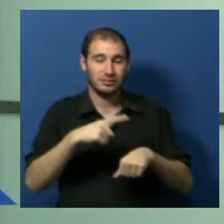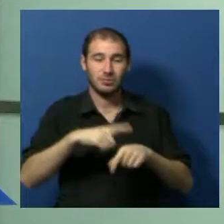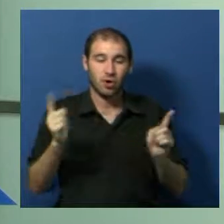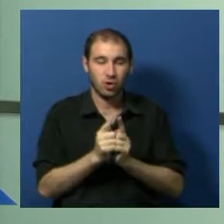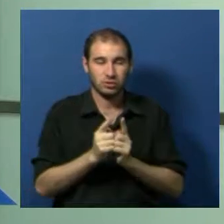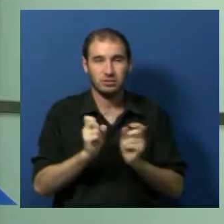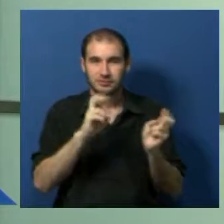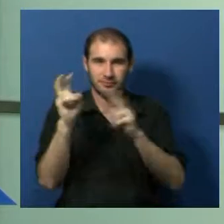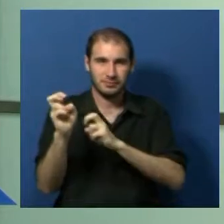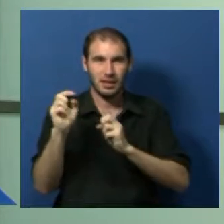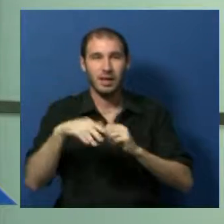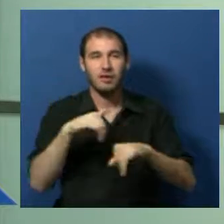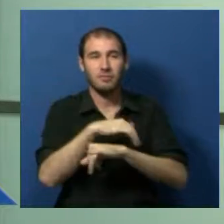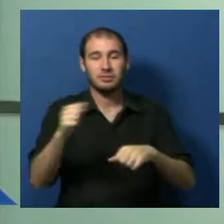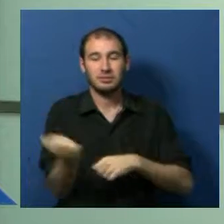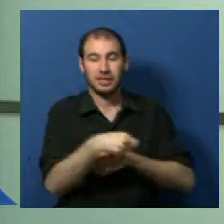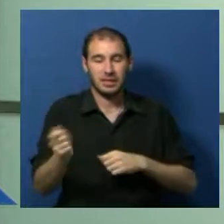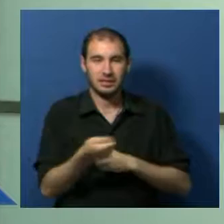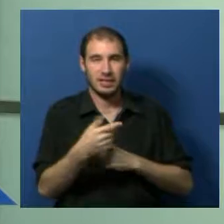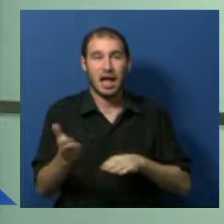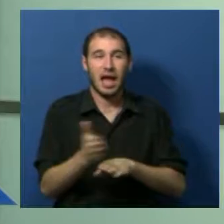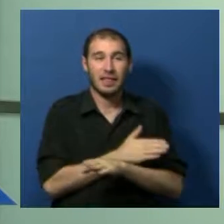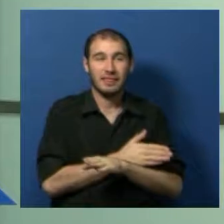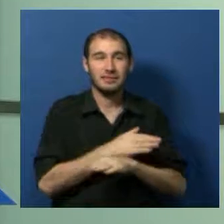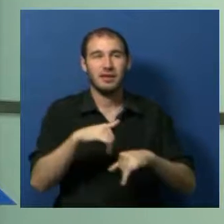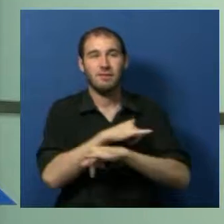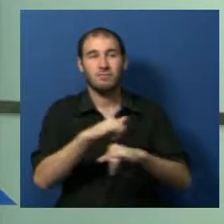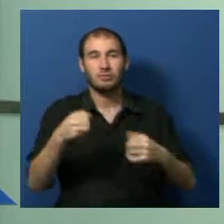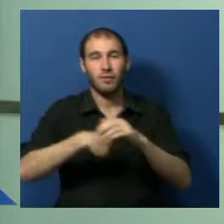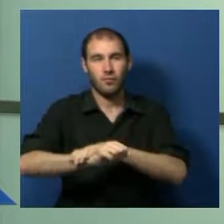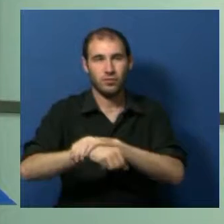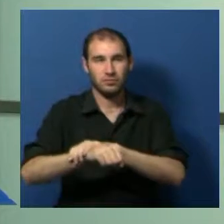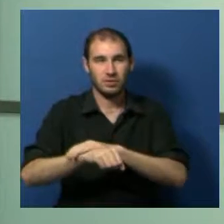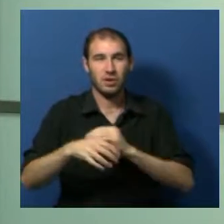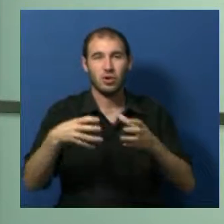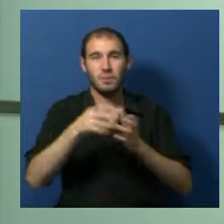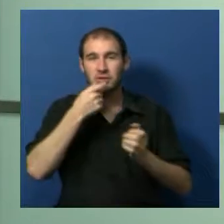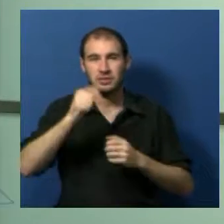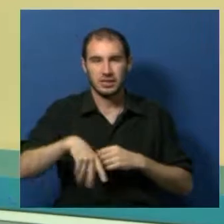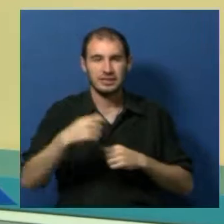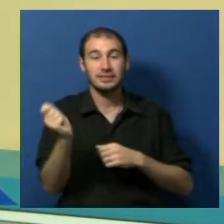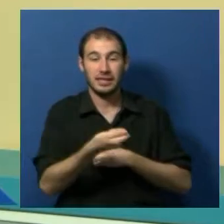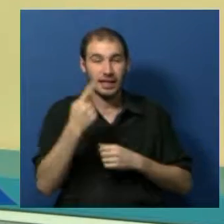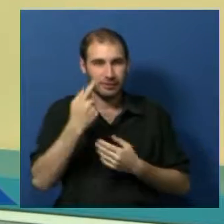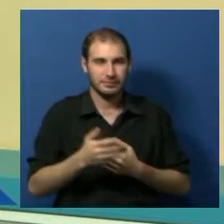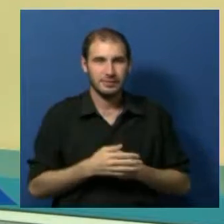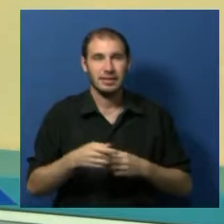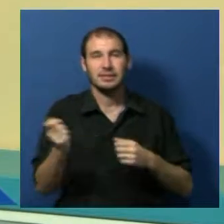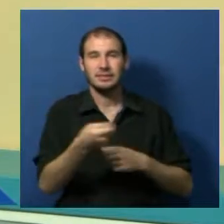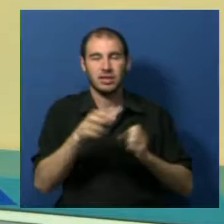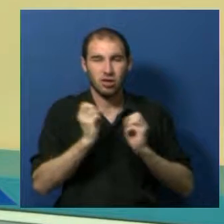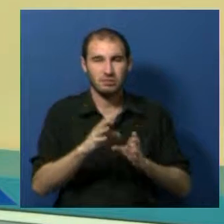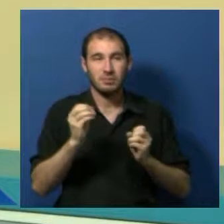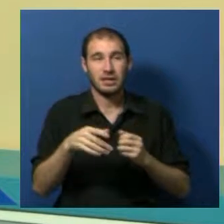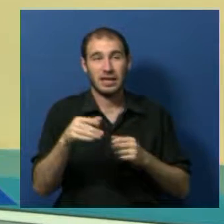tiempo. Pasamos rápidamente a información del tenis antes de pasar a información de fútbol de equipos mendocinos. Tenis, vamos. Así es, arrancamos con el tenis